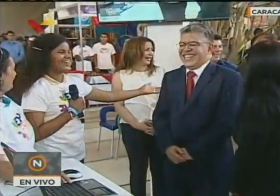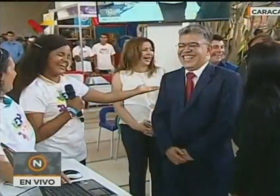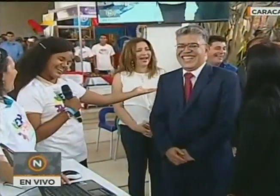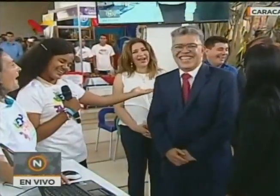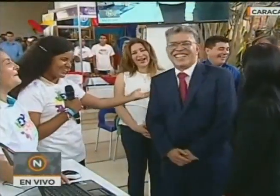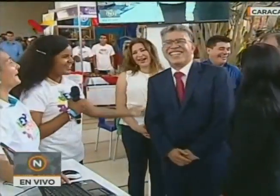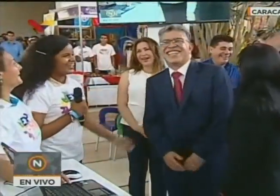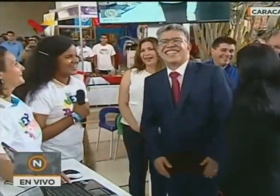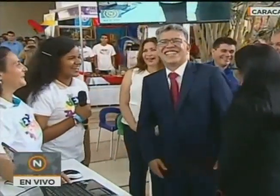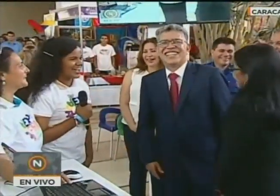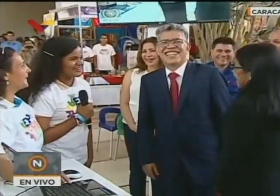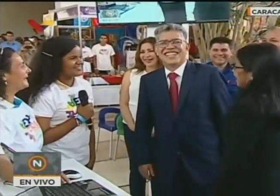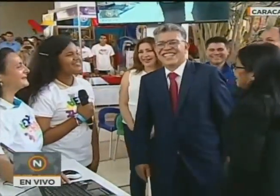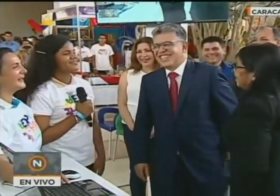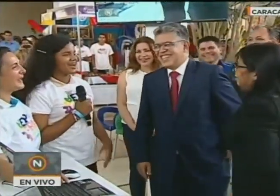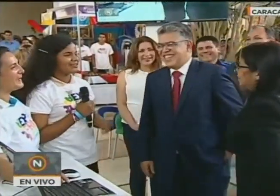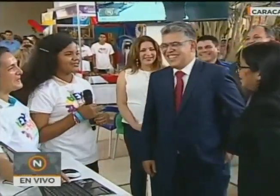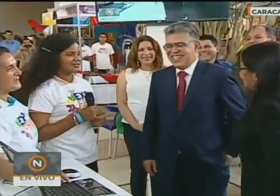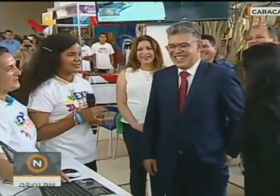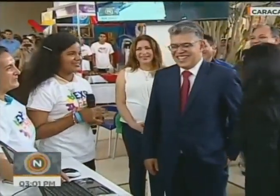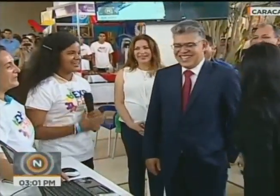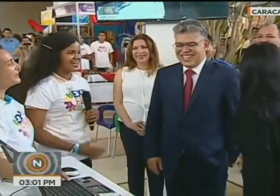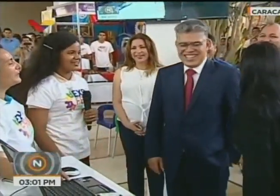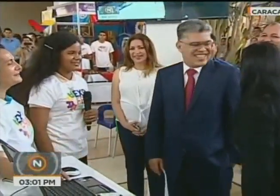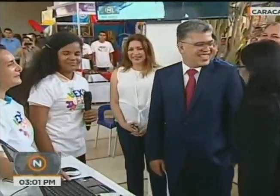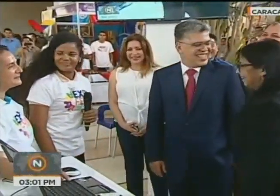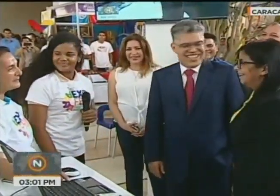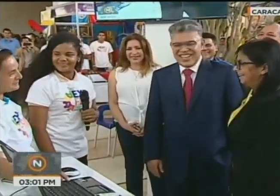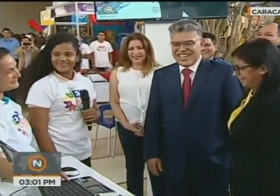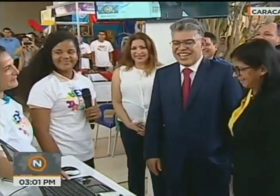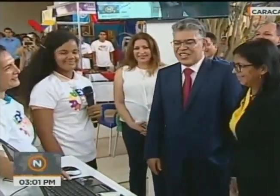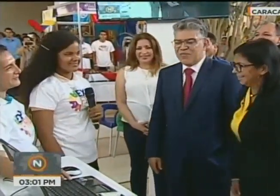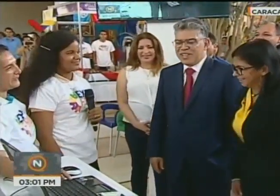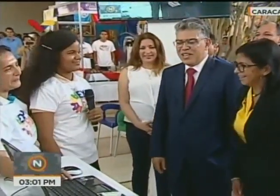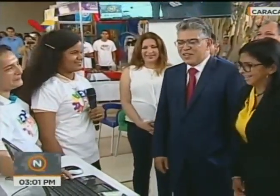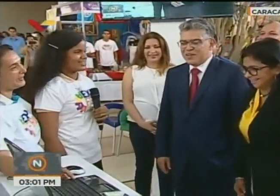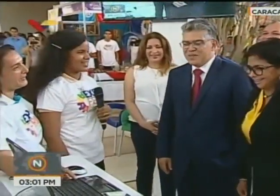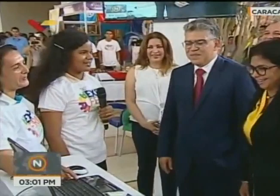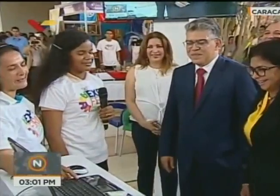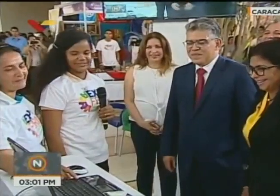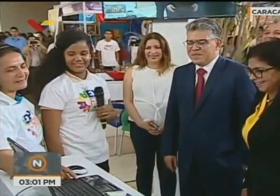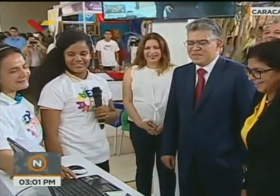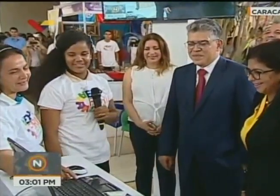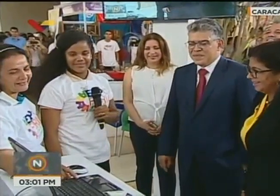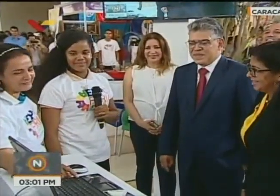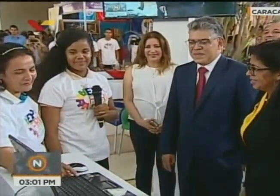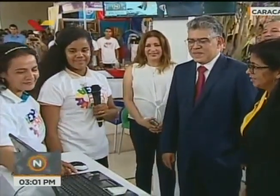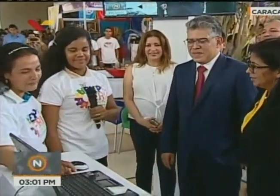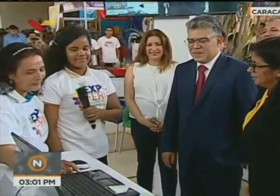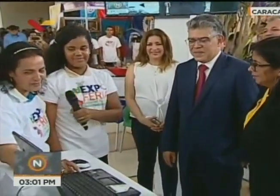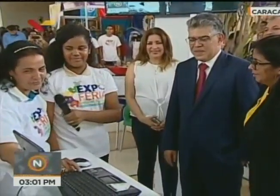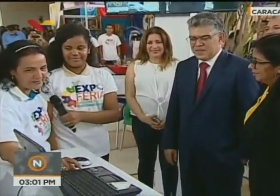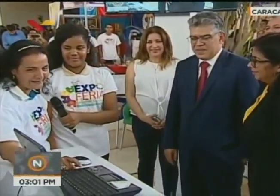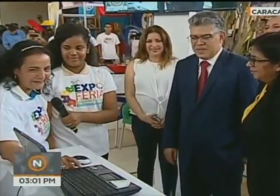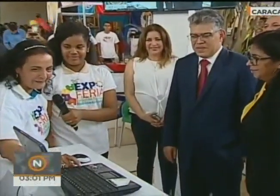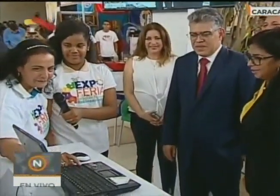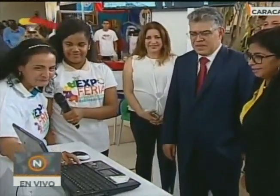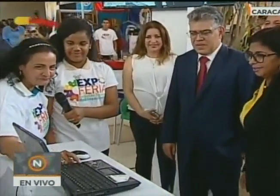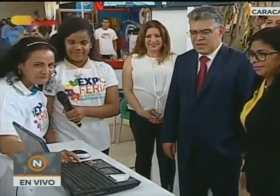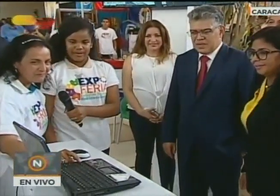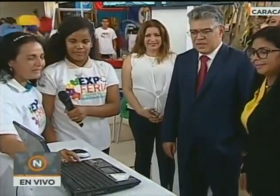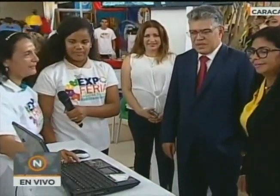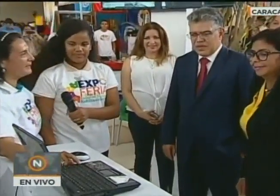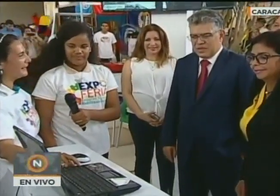educación. Para nosotros. Claro, para nosotros. Claro. Viceministro. Exacto. Pero realmente esto es un hecho, una